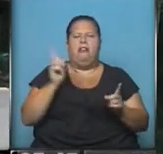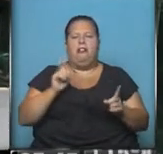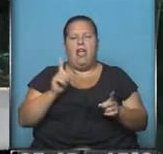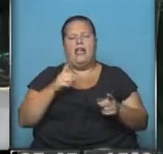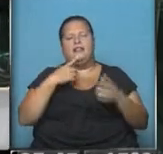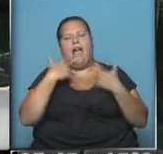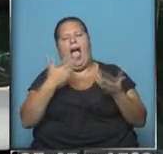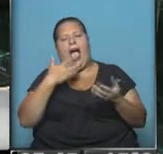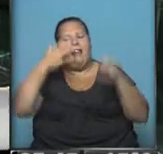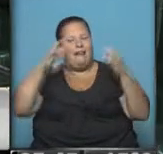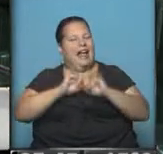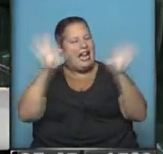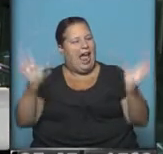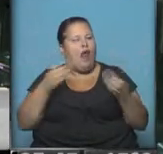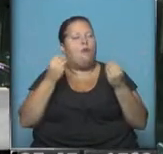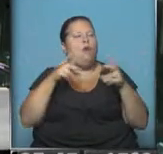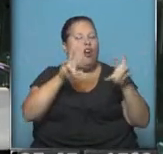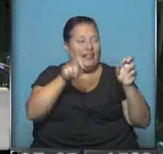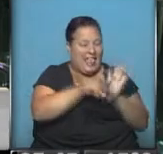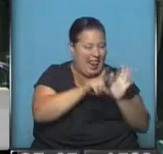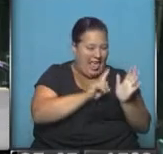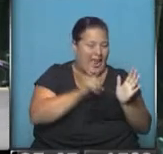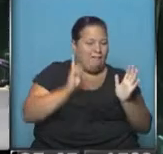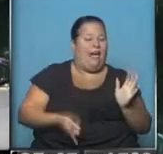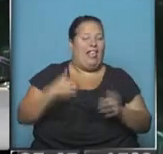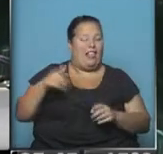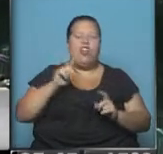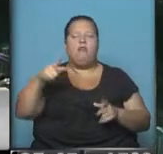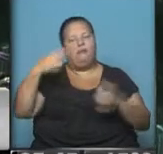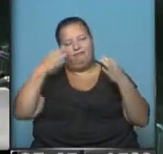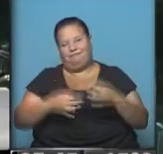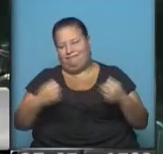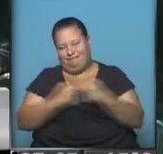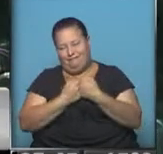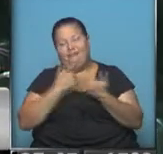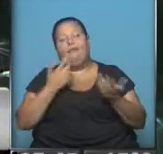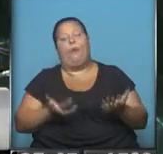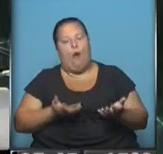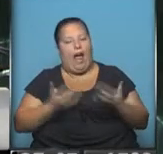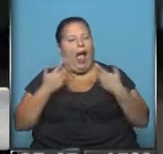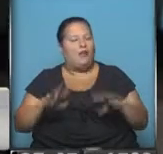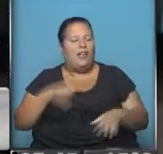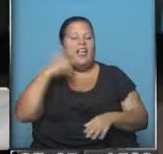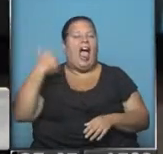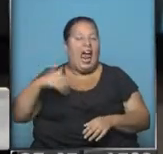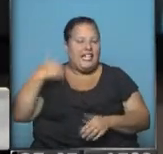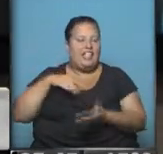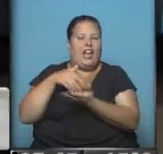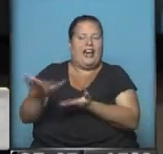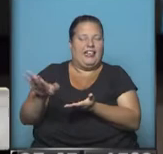manifestación explícita de que era por esta medida que tengo argentina pero fue coincidente con eso que dijo bueno argentina está